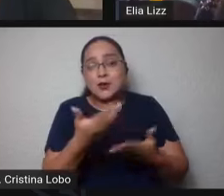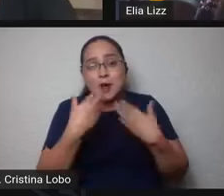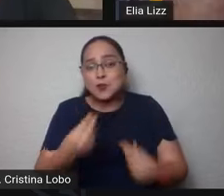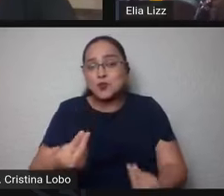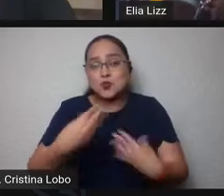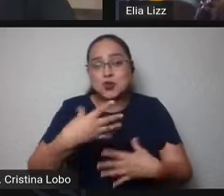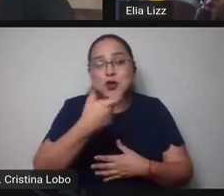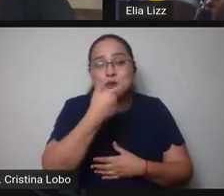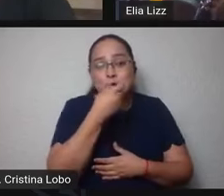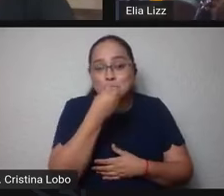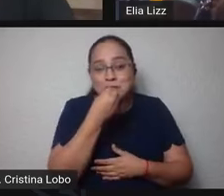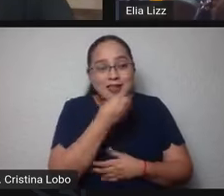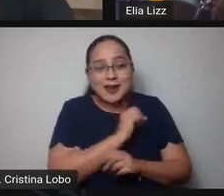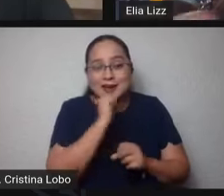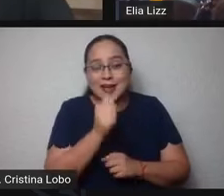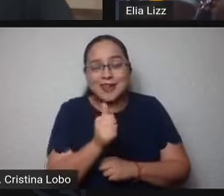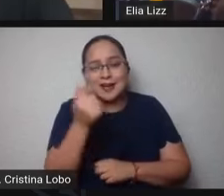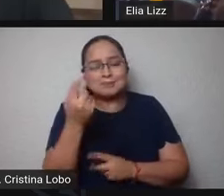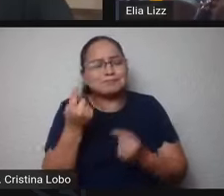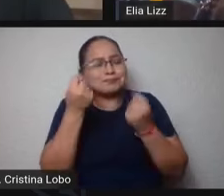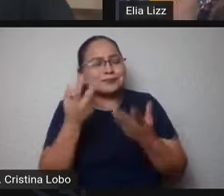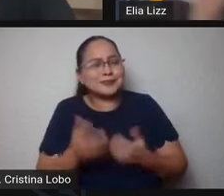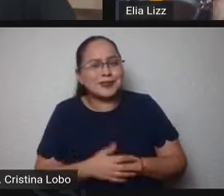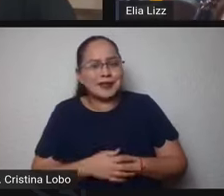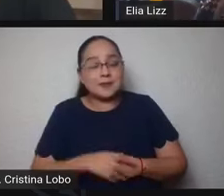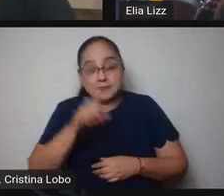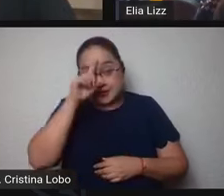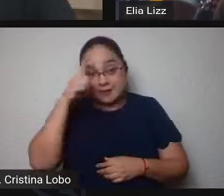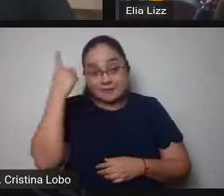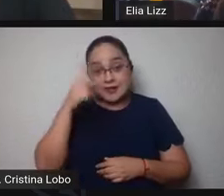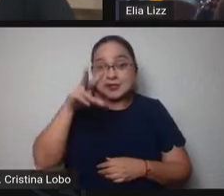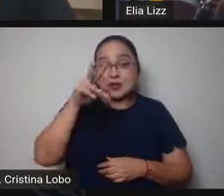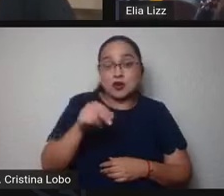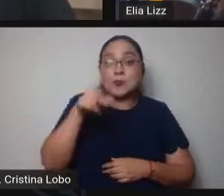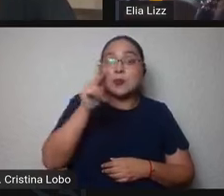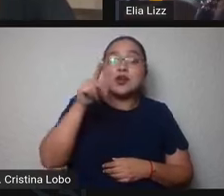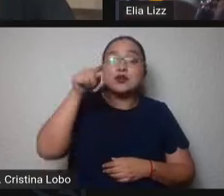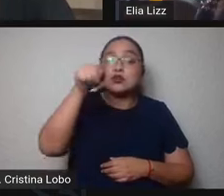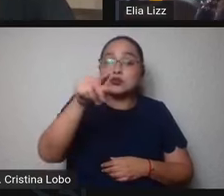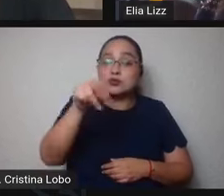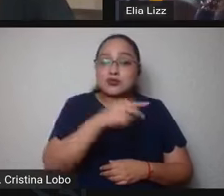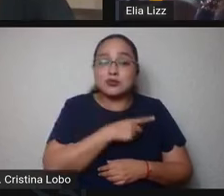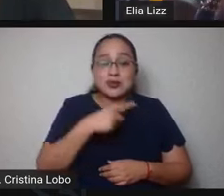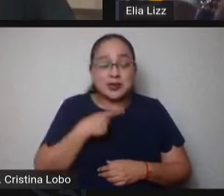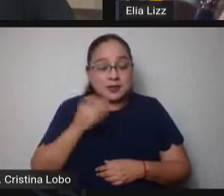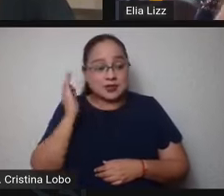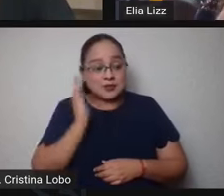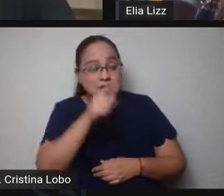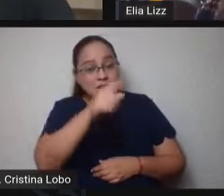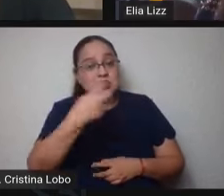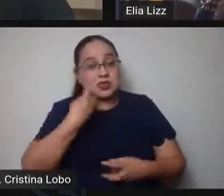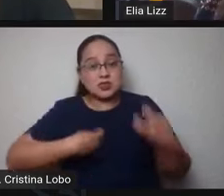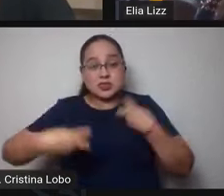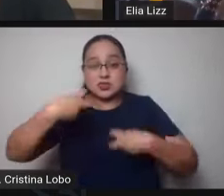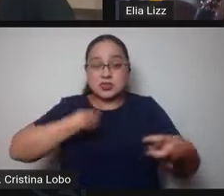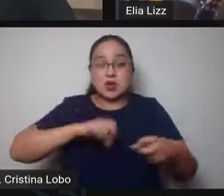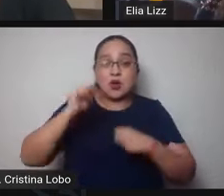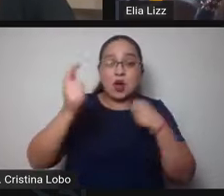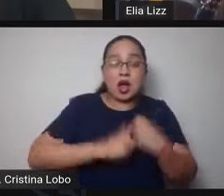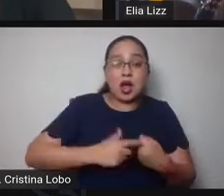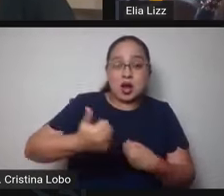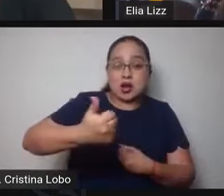Así es que, ¿qué te importa? No va a ser fácil, pero no debes permitir, eso sí, que te